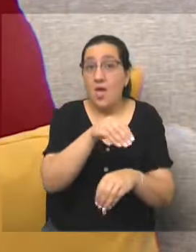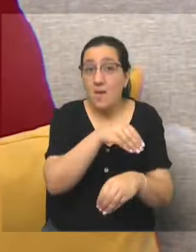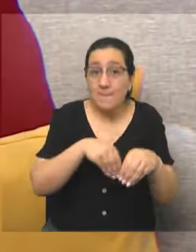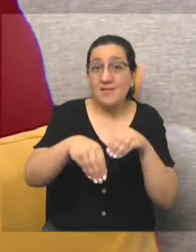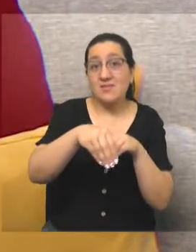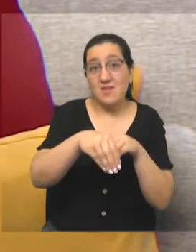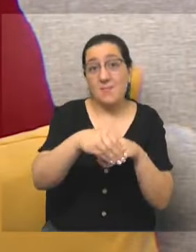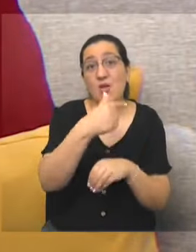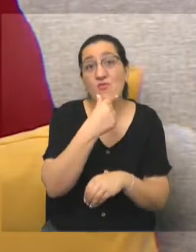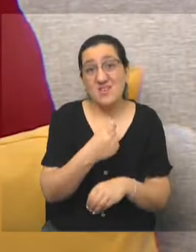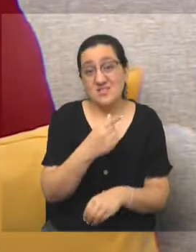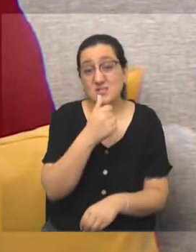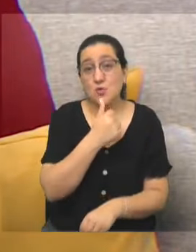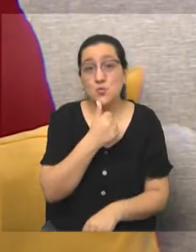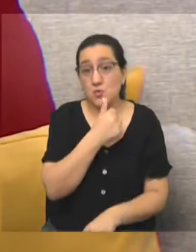de solucionar.